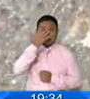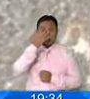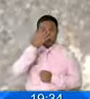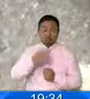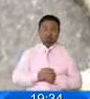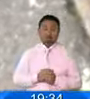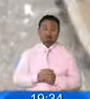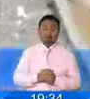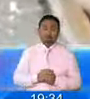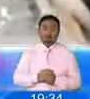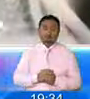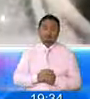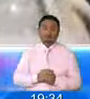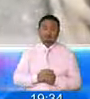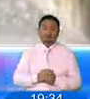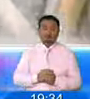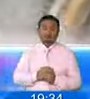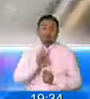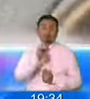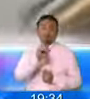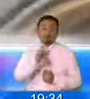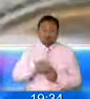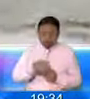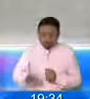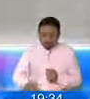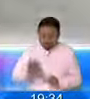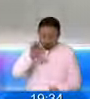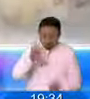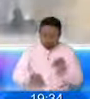Uno a uno fueron sacados de la alcantarilla los pequeños gatos